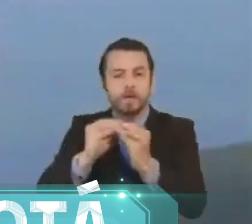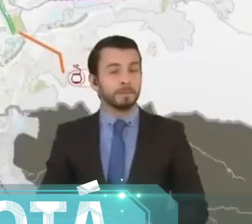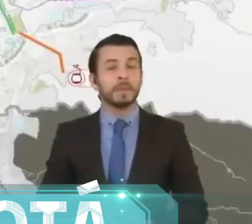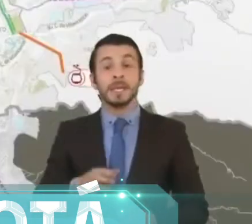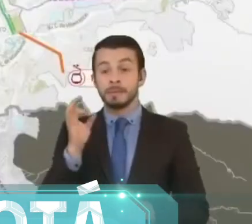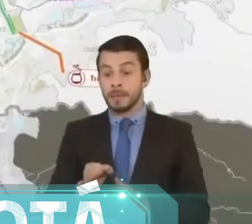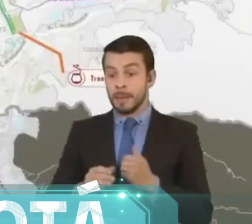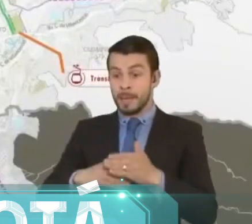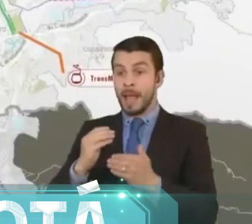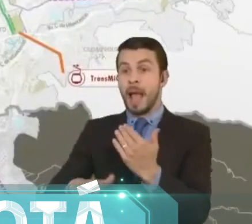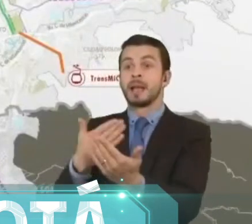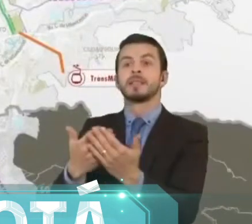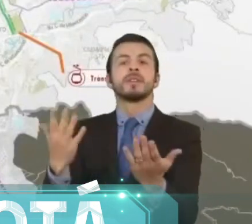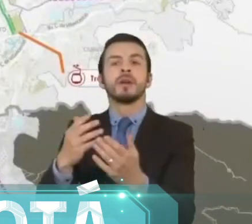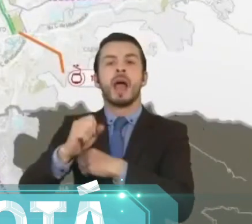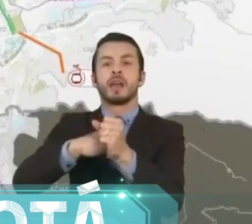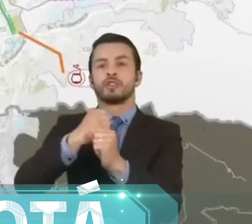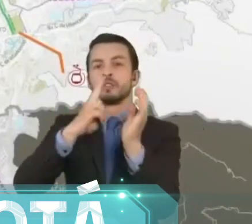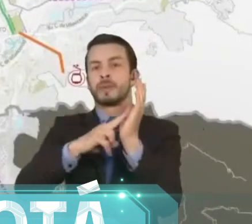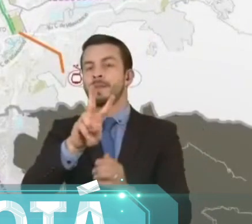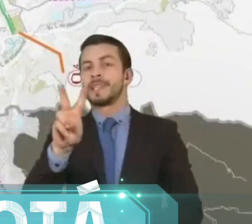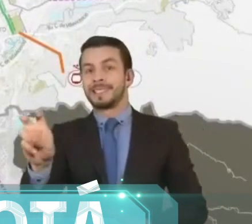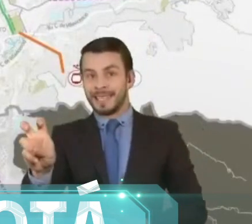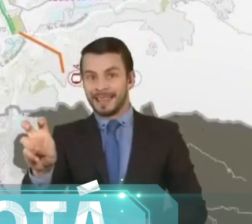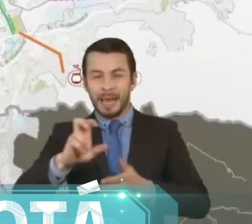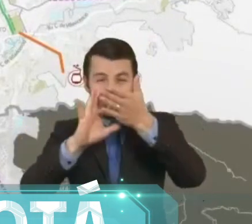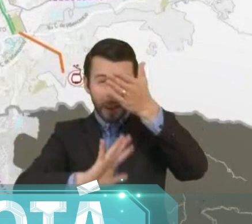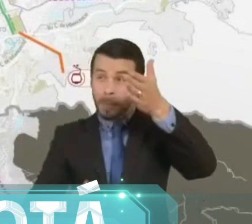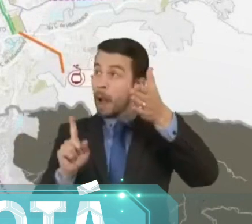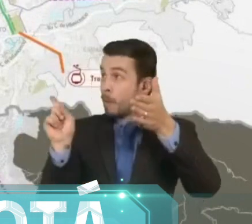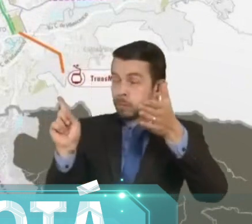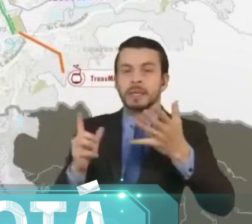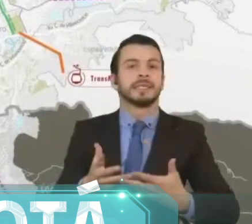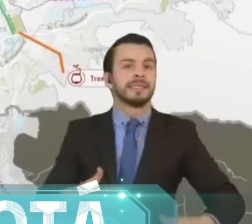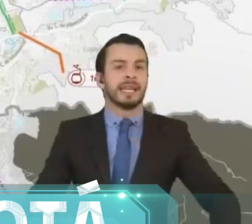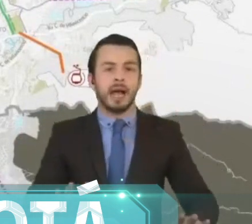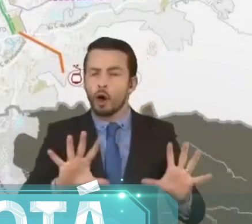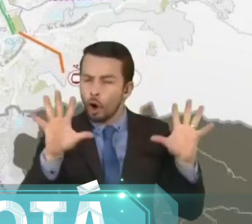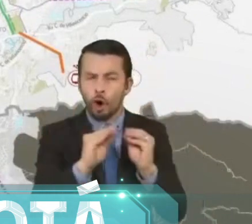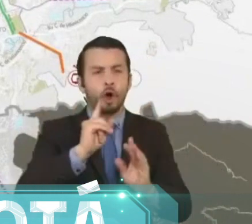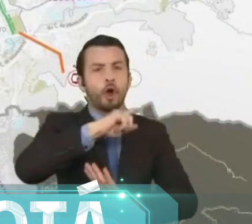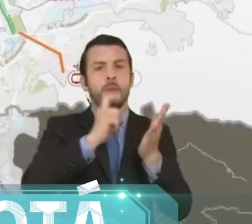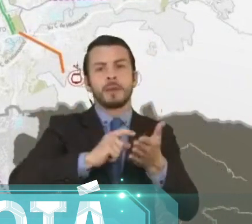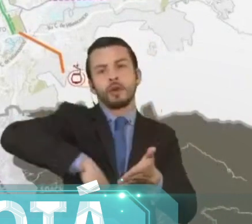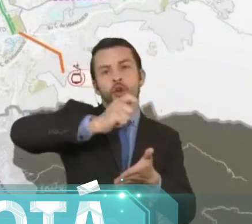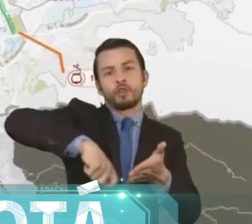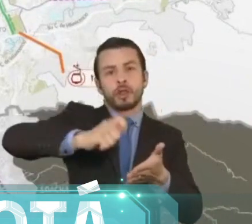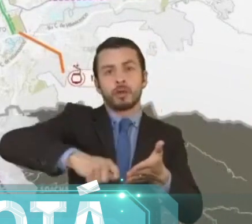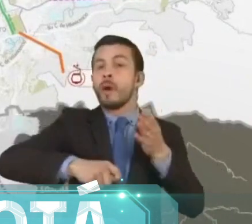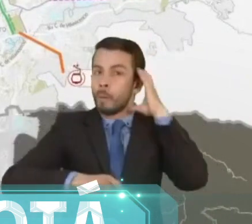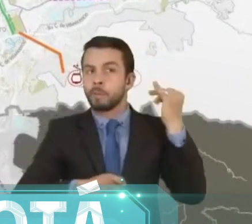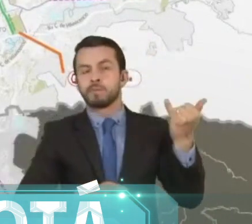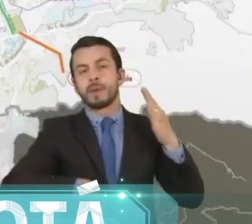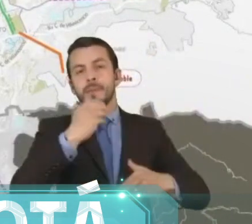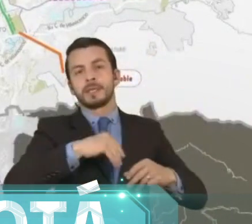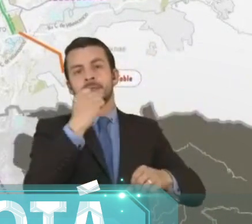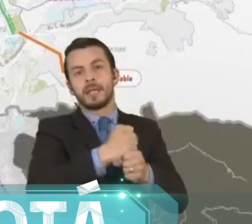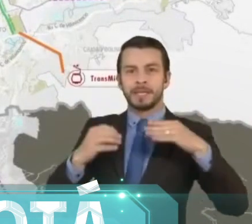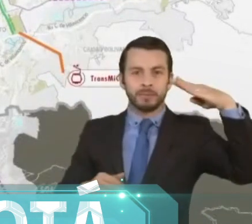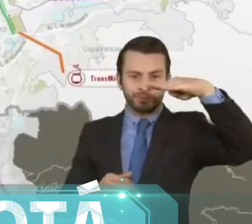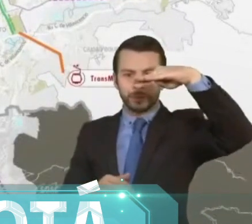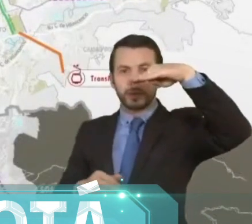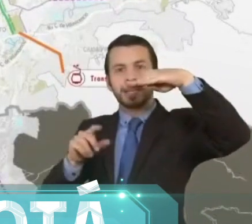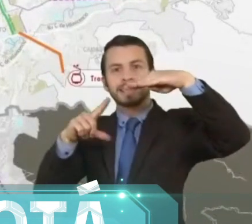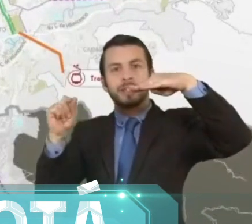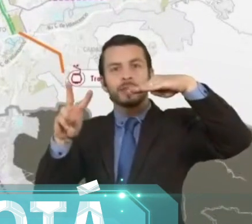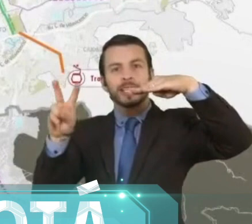COMPES. Está ya todo contratado y en ejecución. La primera línea del metro está contratada.